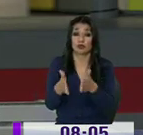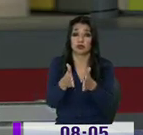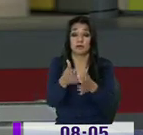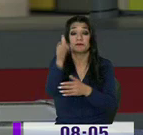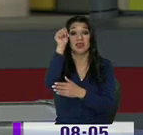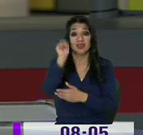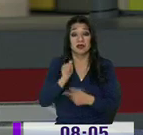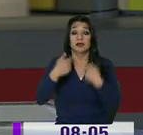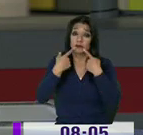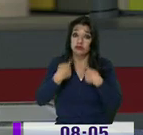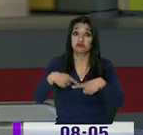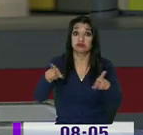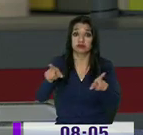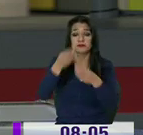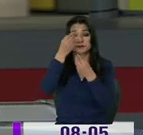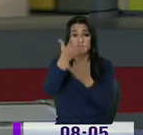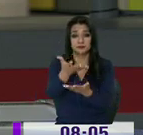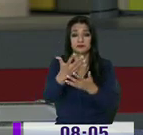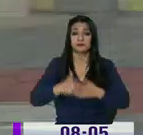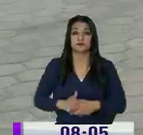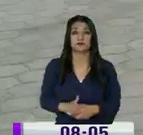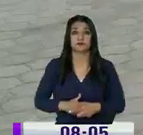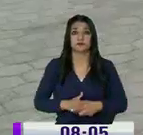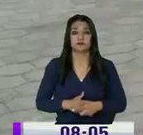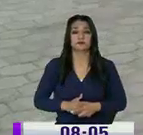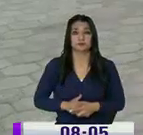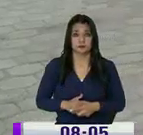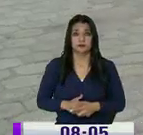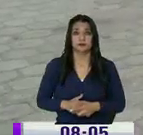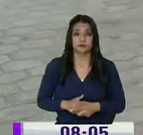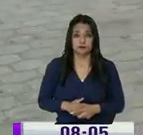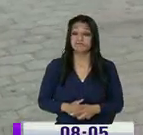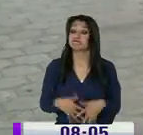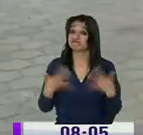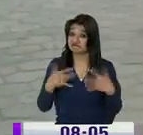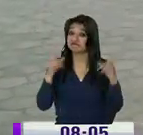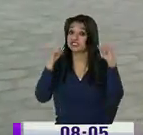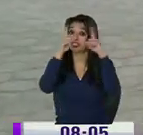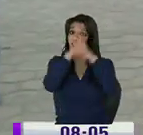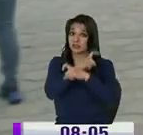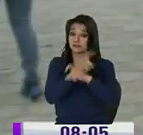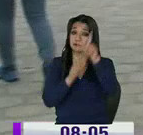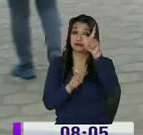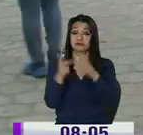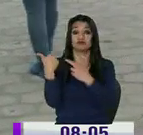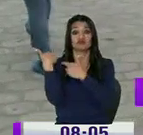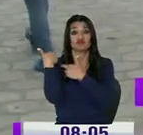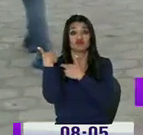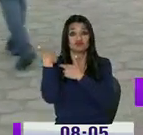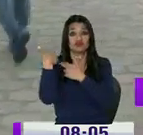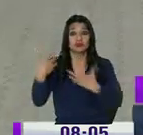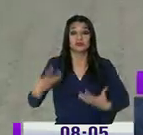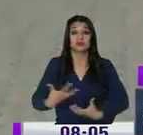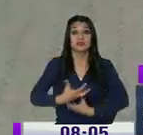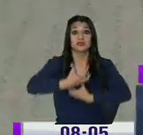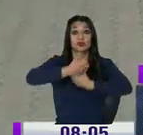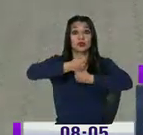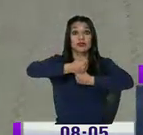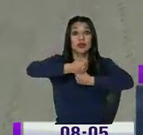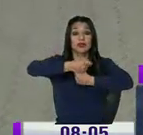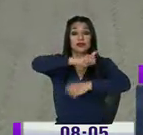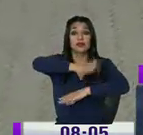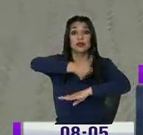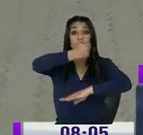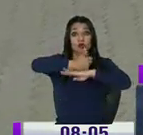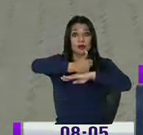envió esto y nosotros lo contamos. En tiempos difíciles, quienes están encargados de la seguridad de las 2 máximas autoridades del país